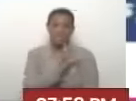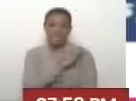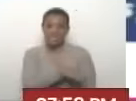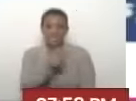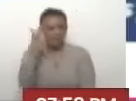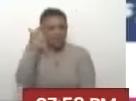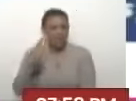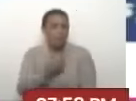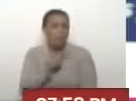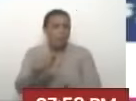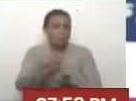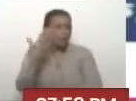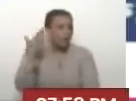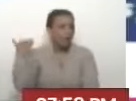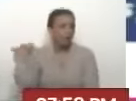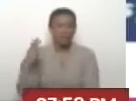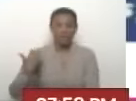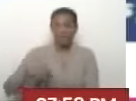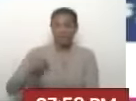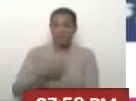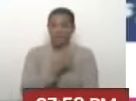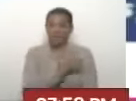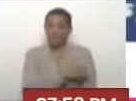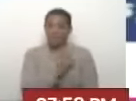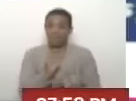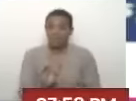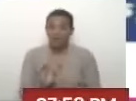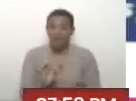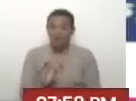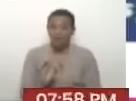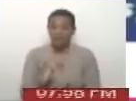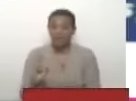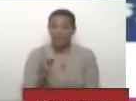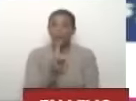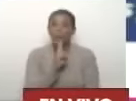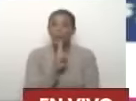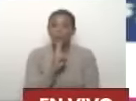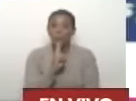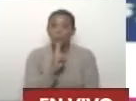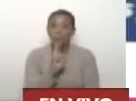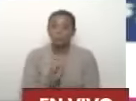Videla en Argentina, con el golpe de Estado en Uruguay.